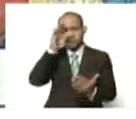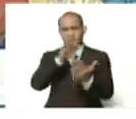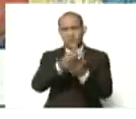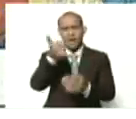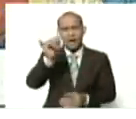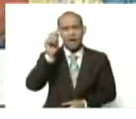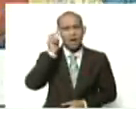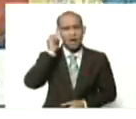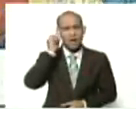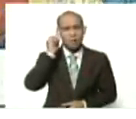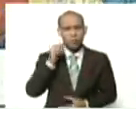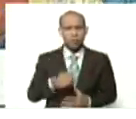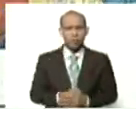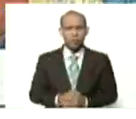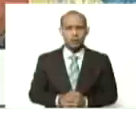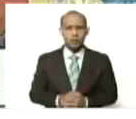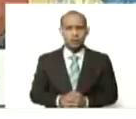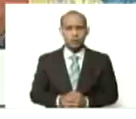Ha habido mujeres,